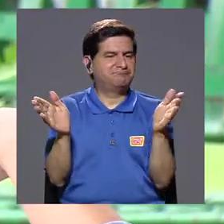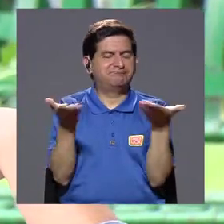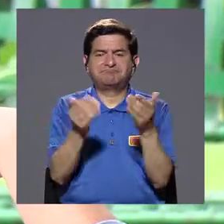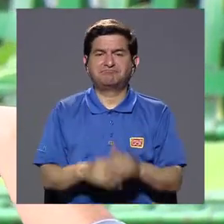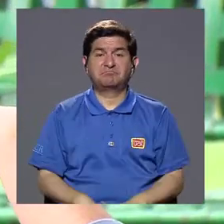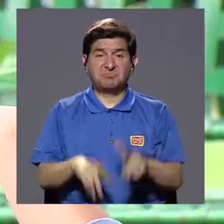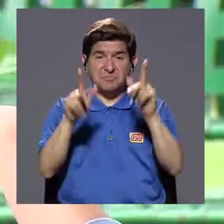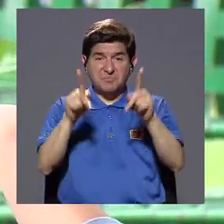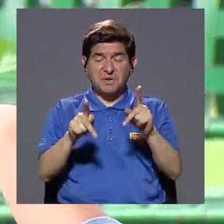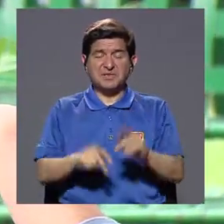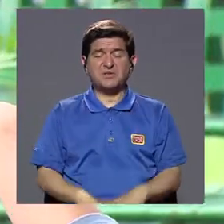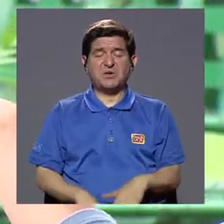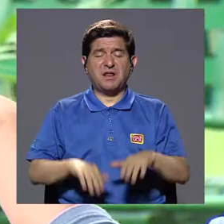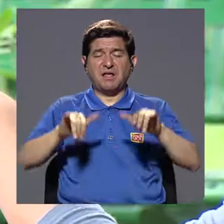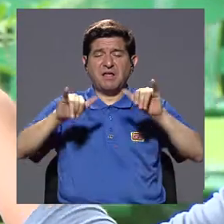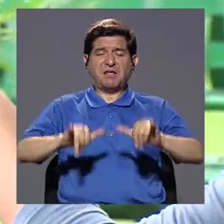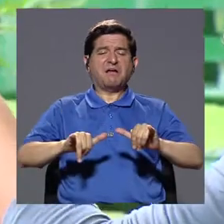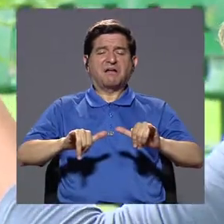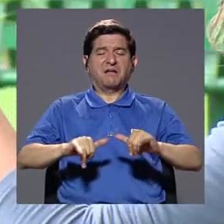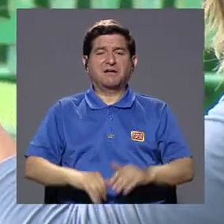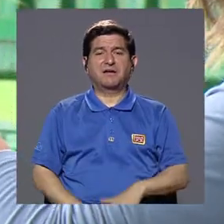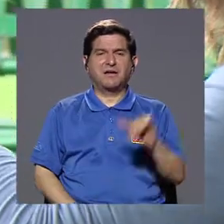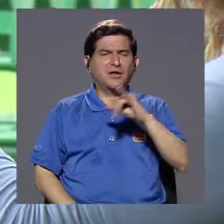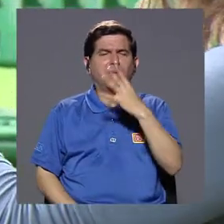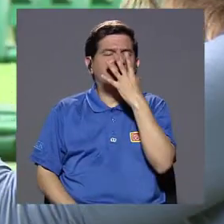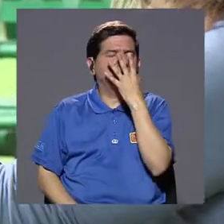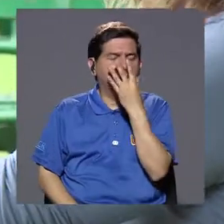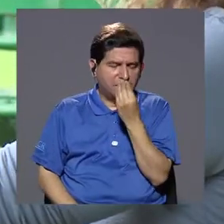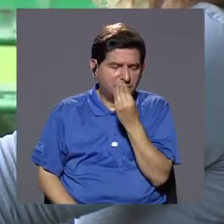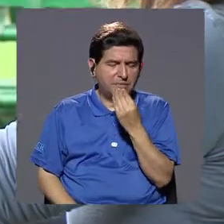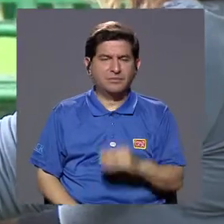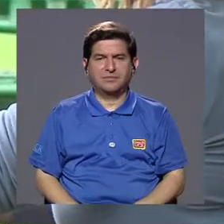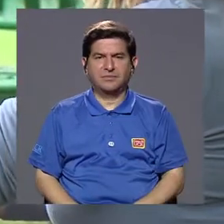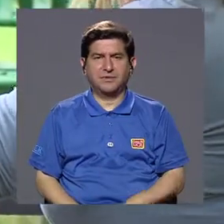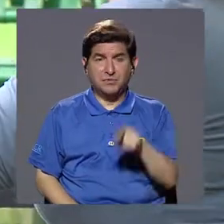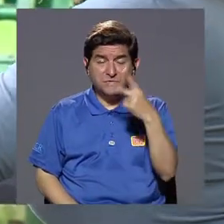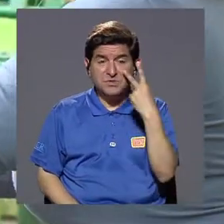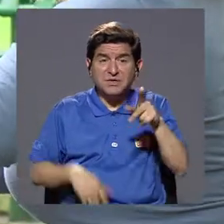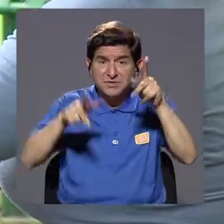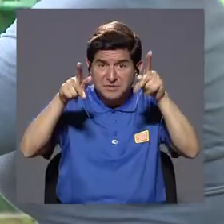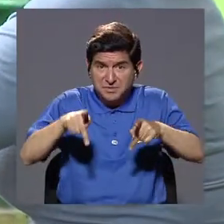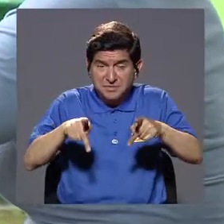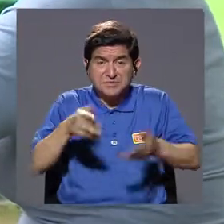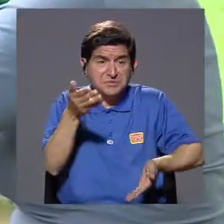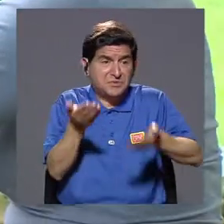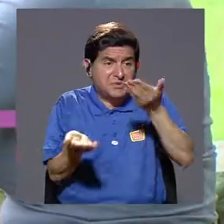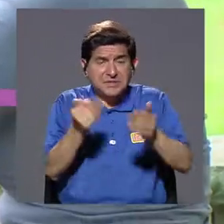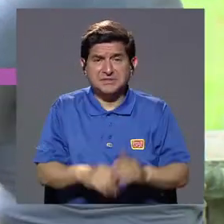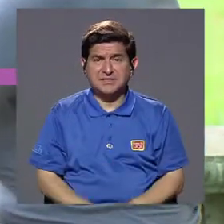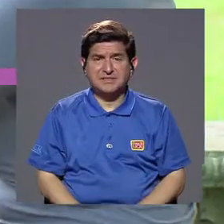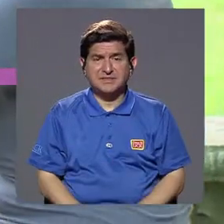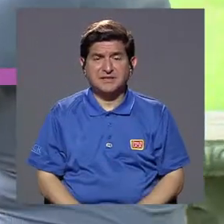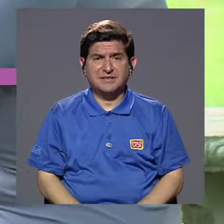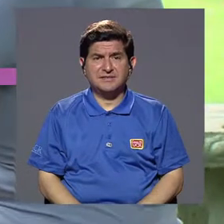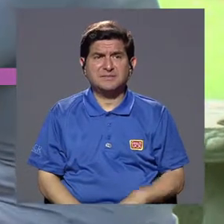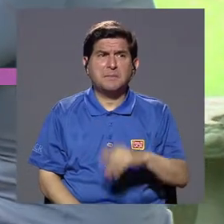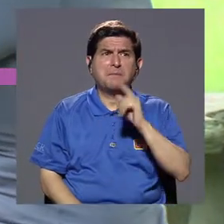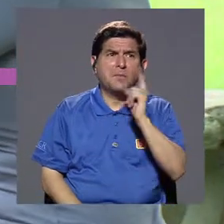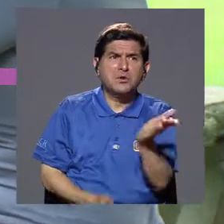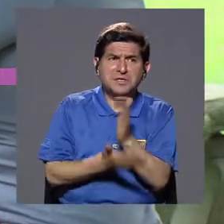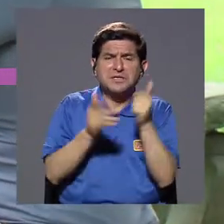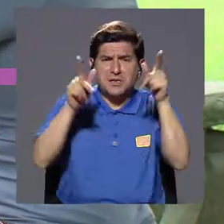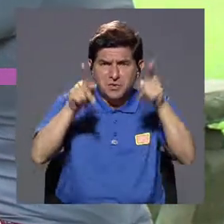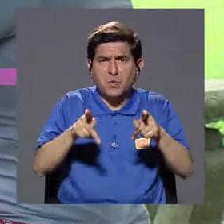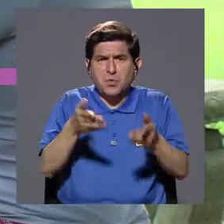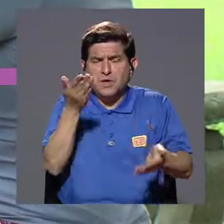que la gente está muy congelada que la gente está muy dormida vos ves la gente pues sí por dicha